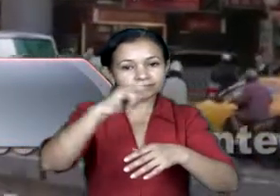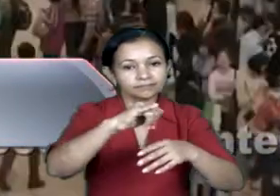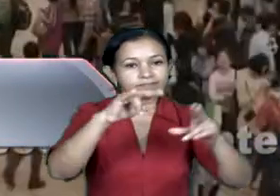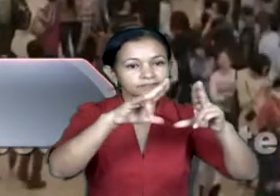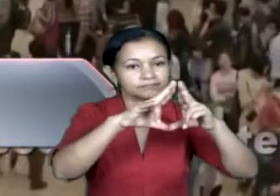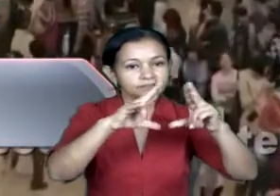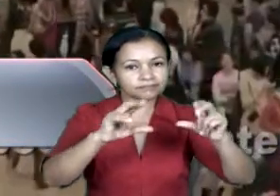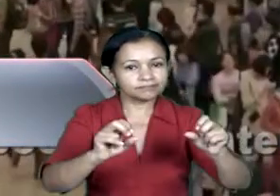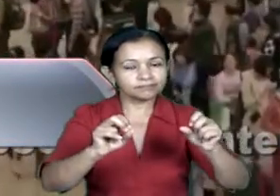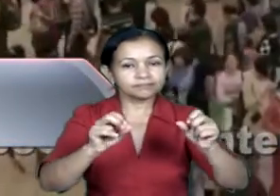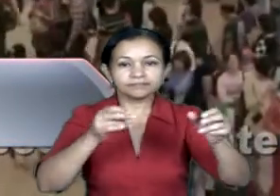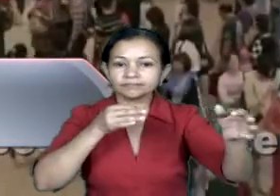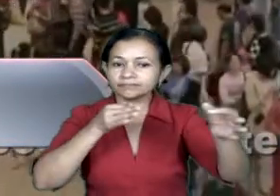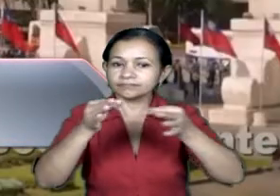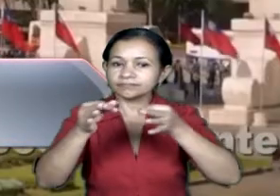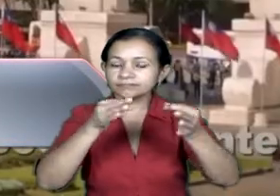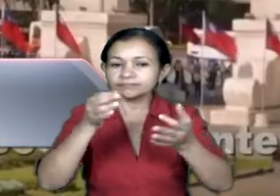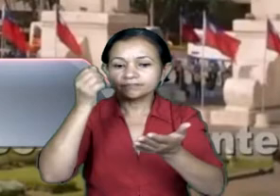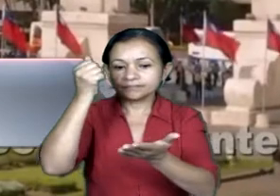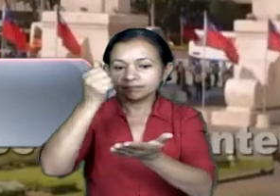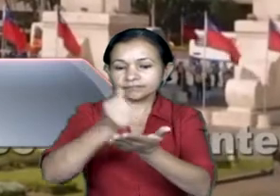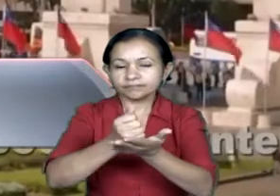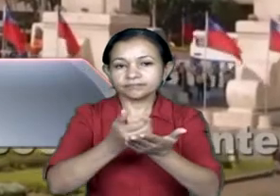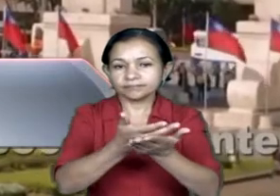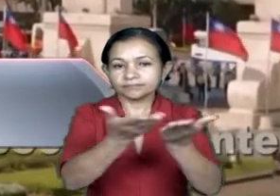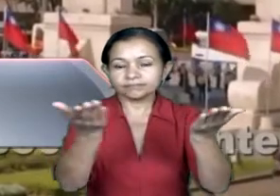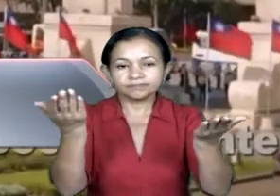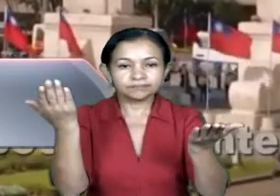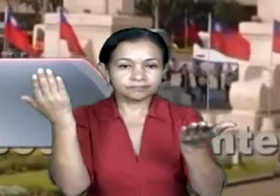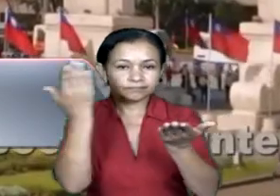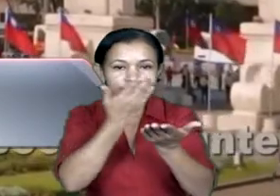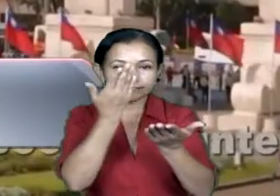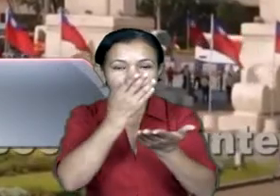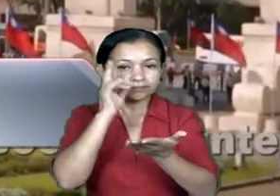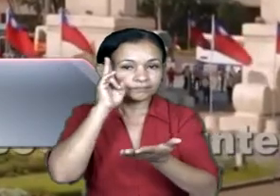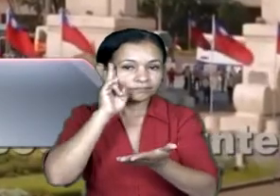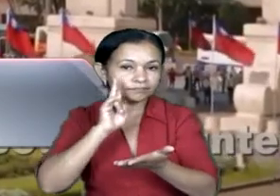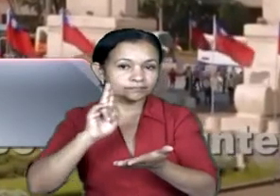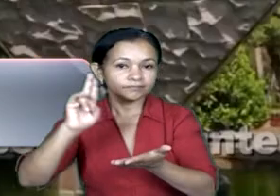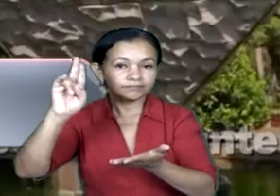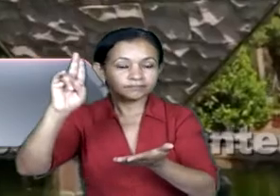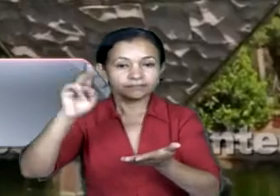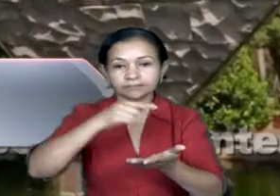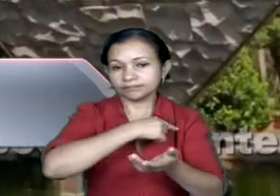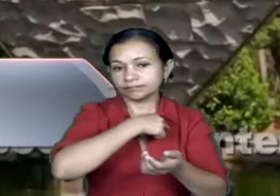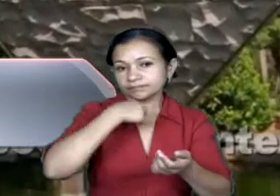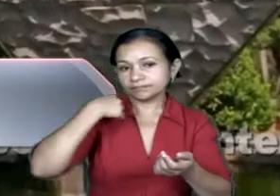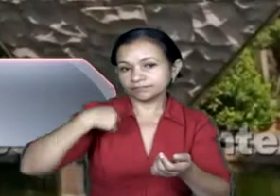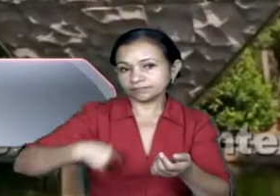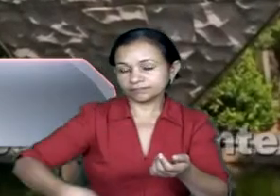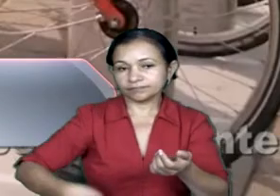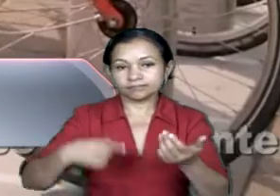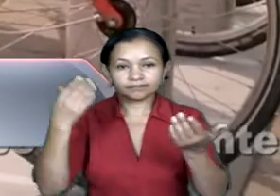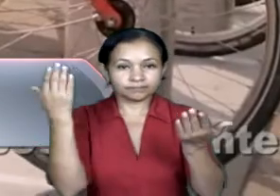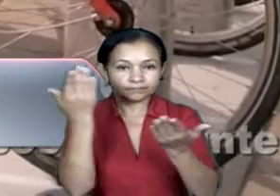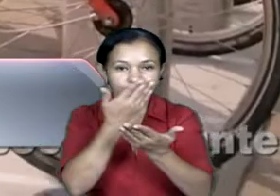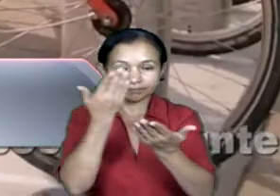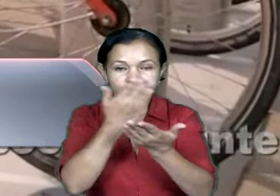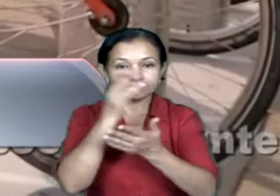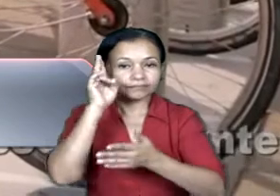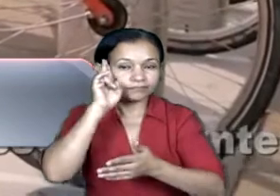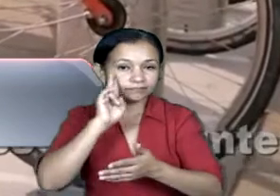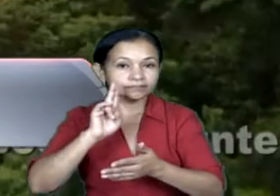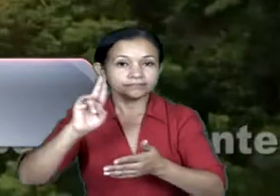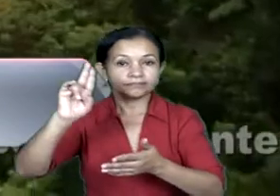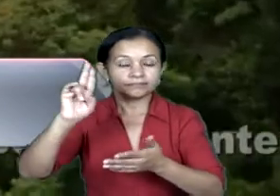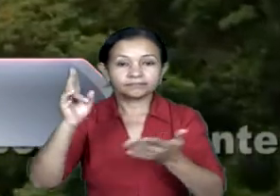y quisiera aclarar a la población que son becas para estudios universitarios. Sí, allá en Taiwán. En algunos casos, en Taiwán, sí. En formaciones de carreras universitarias. Así